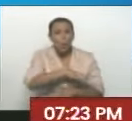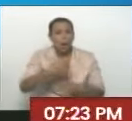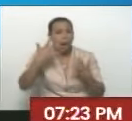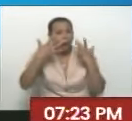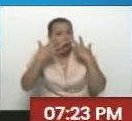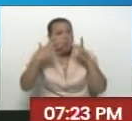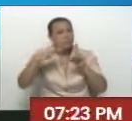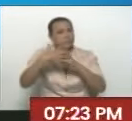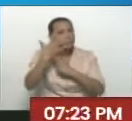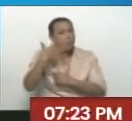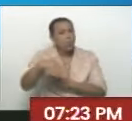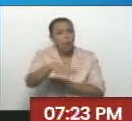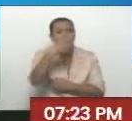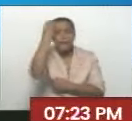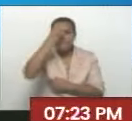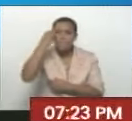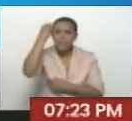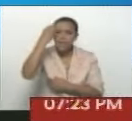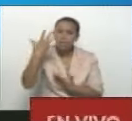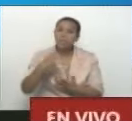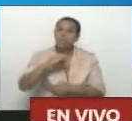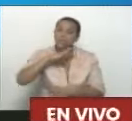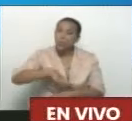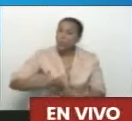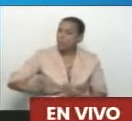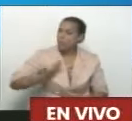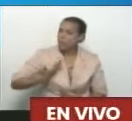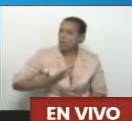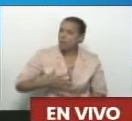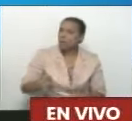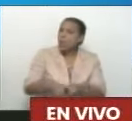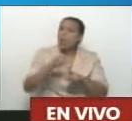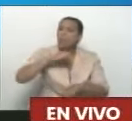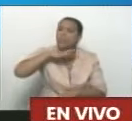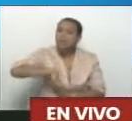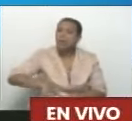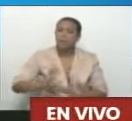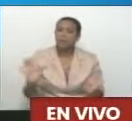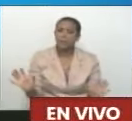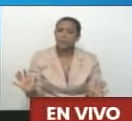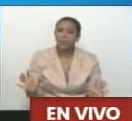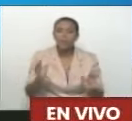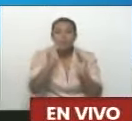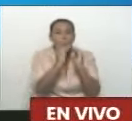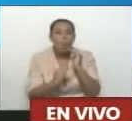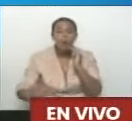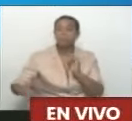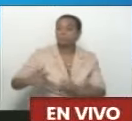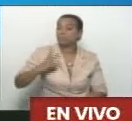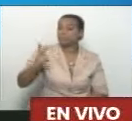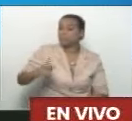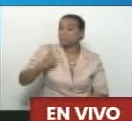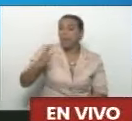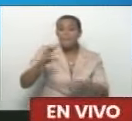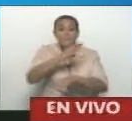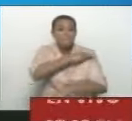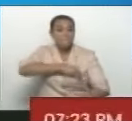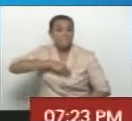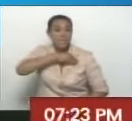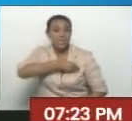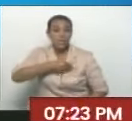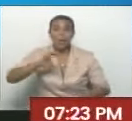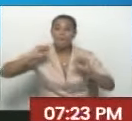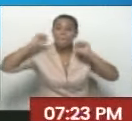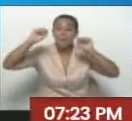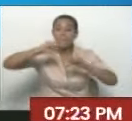cosas. Pienso que fue un día histórico, el lanzamiento por todo lo alto de la gran misión